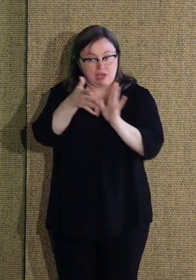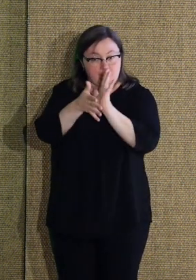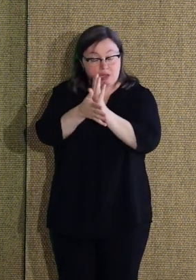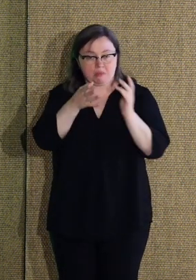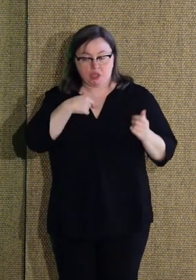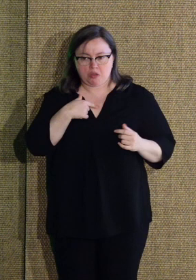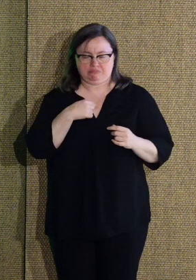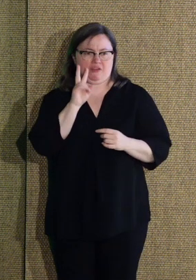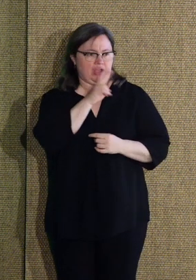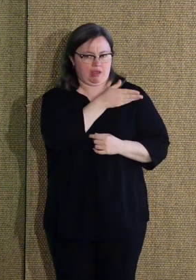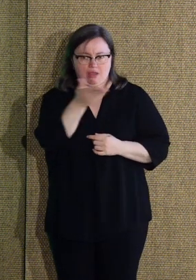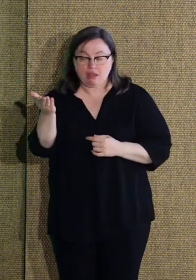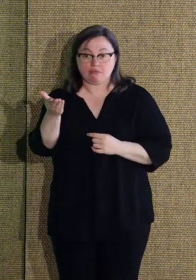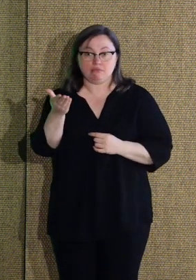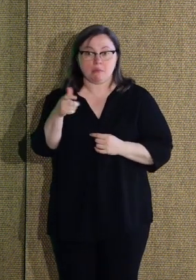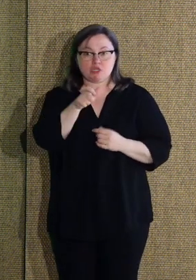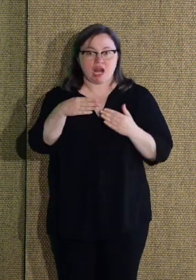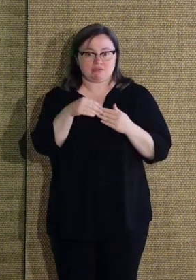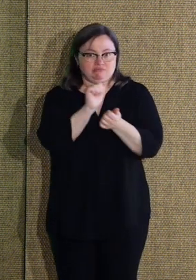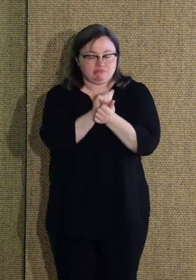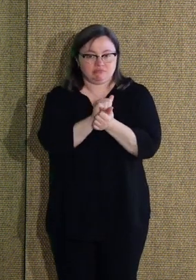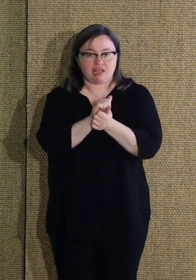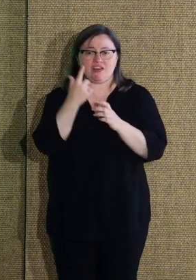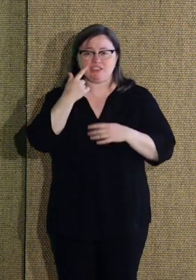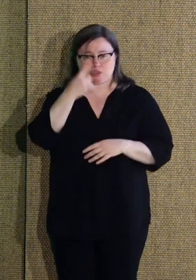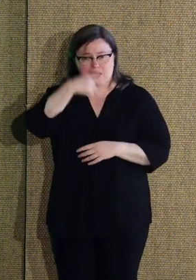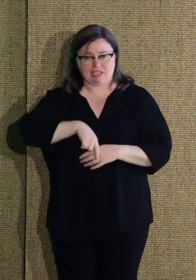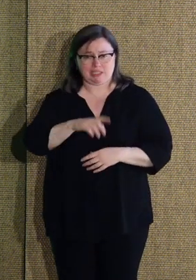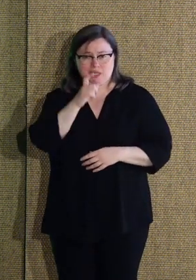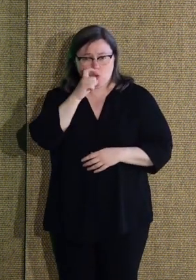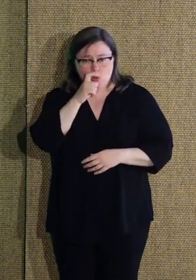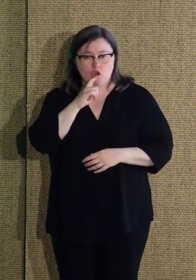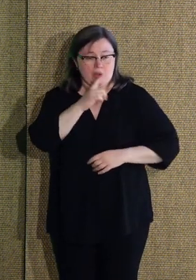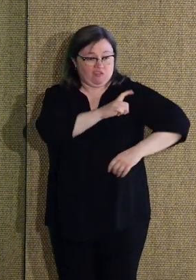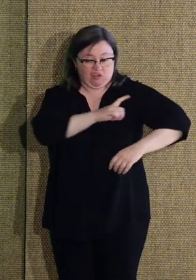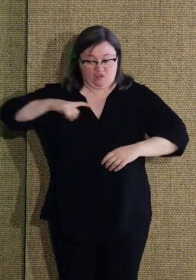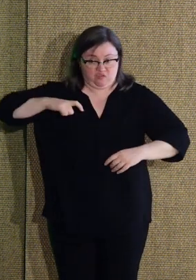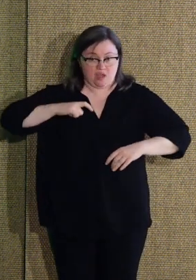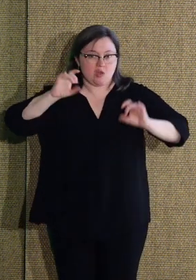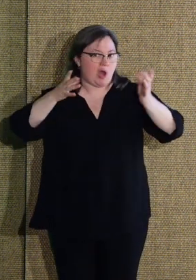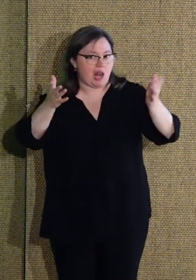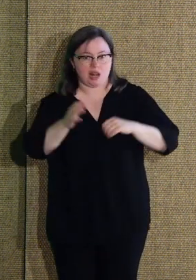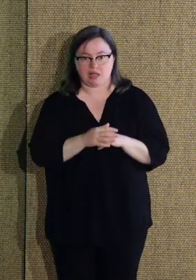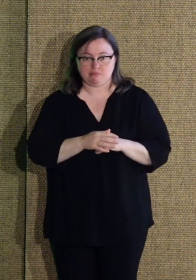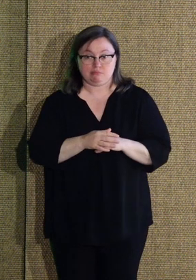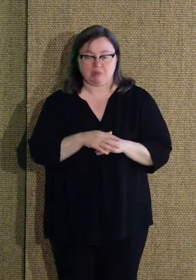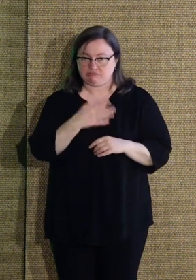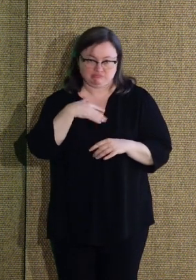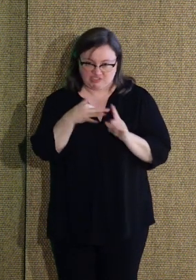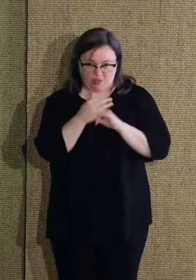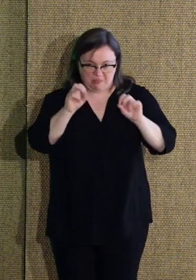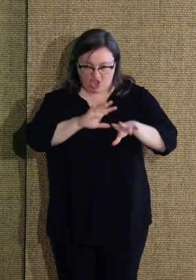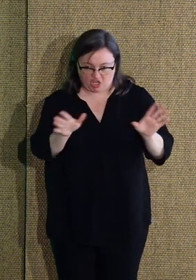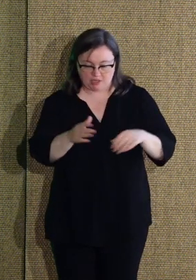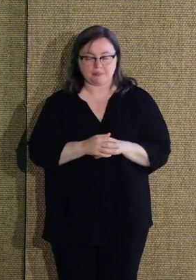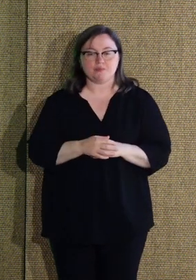lo que me encontré fue el capítulo del Dr. House que usaba el inhalador como desodorante, bueno, pues muchísimo peor.